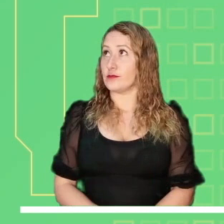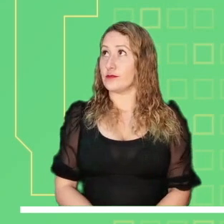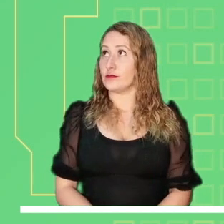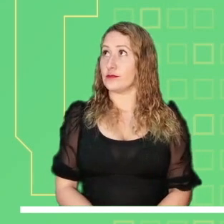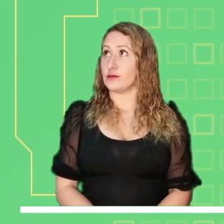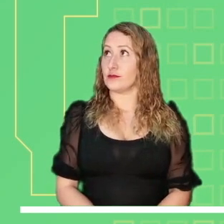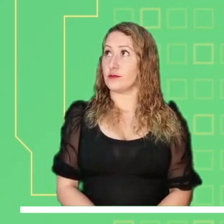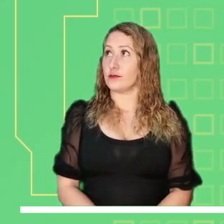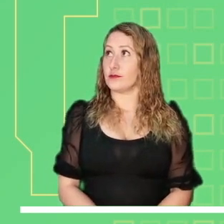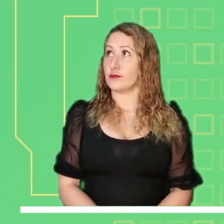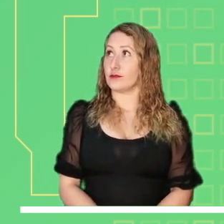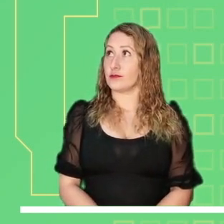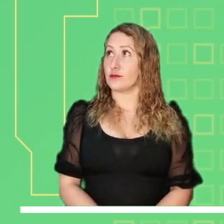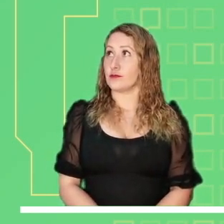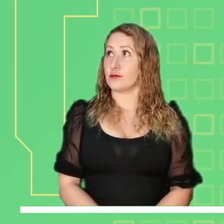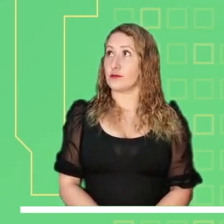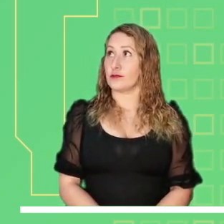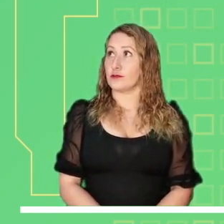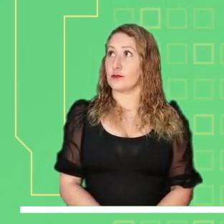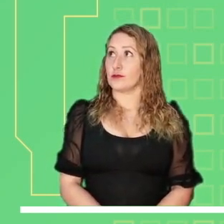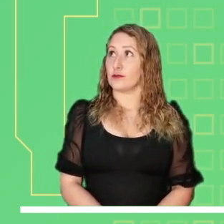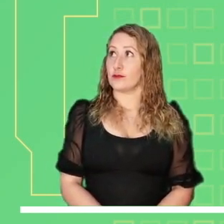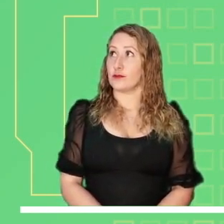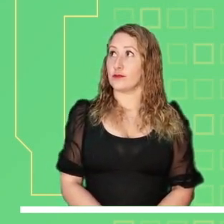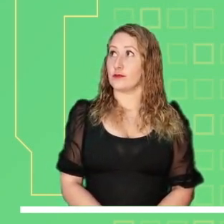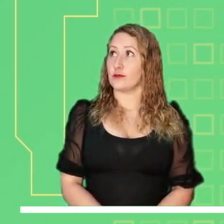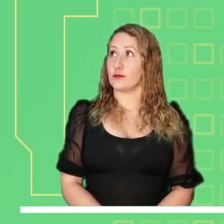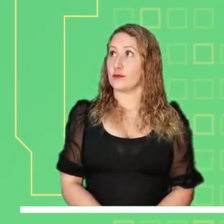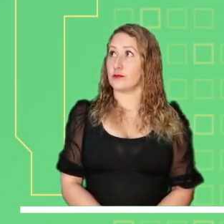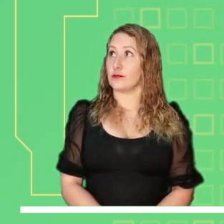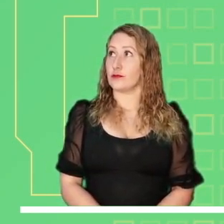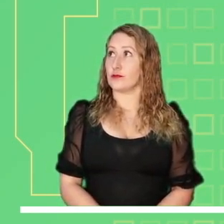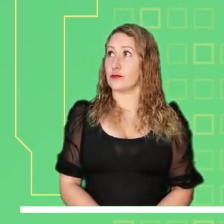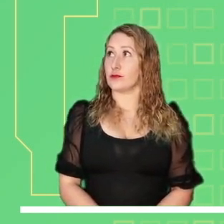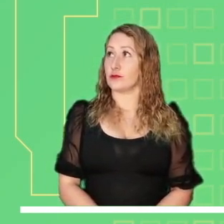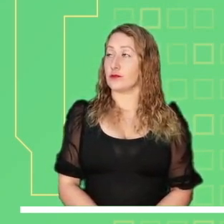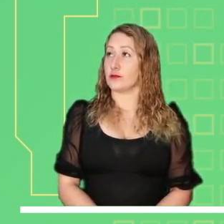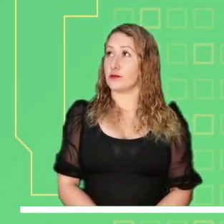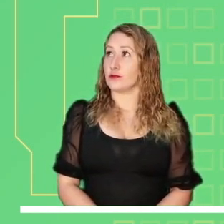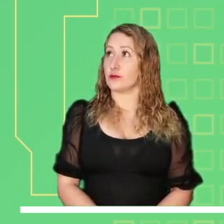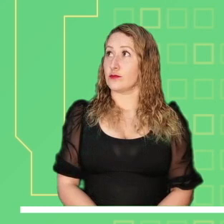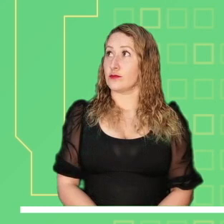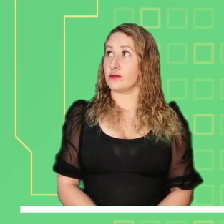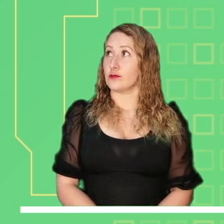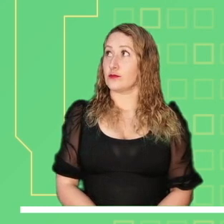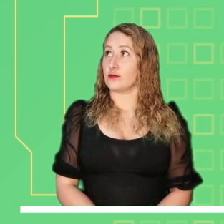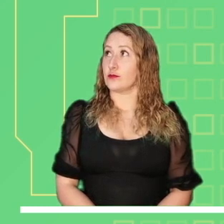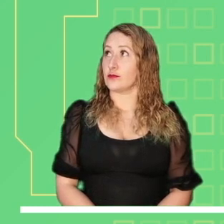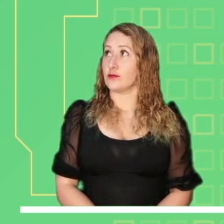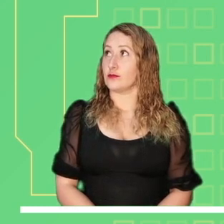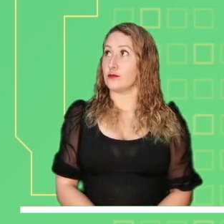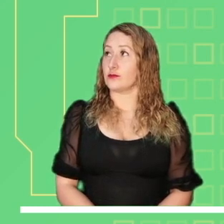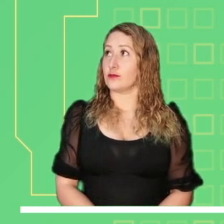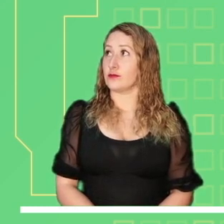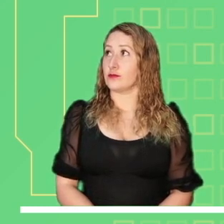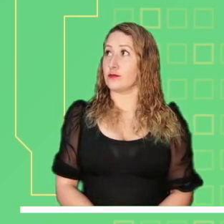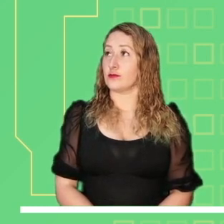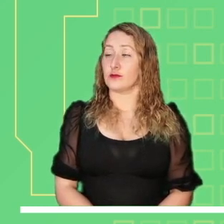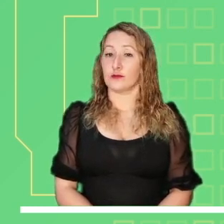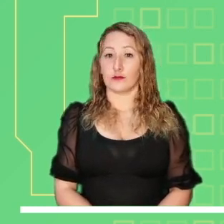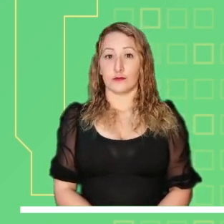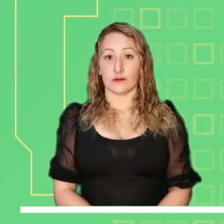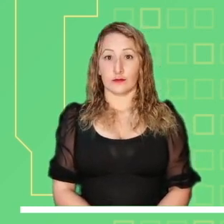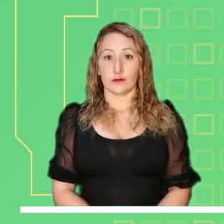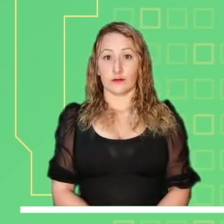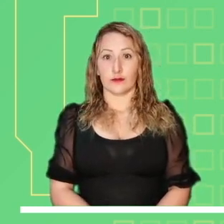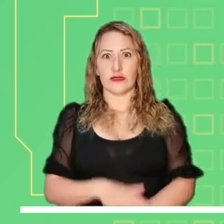por crecientes súbitas en el río Sucio y Uramita, en el municipio de Urbanita. Atención en Paratebueno, Cundinamarca, por